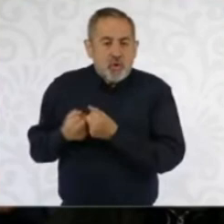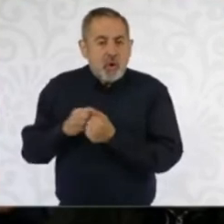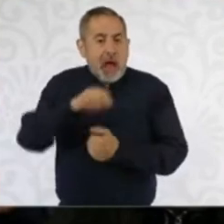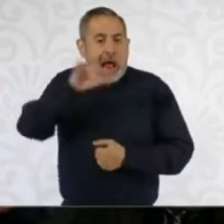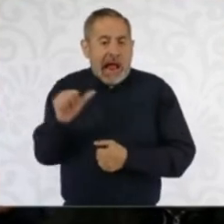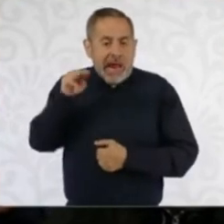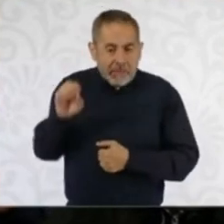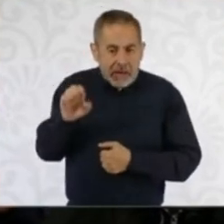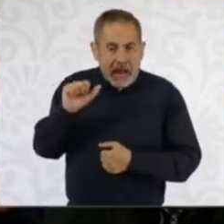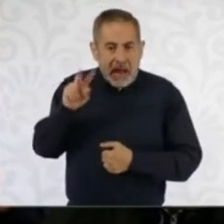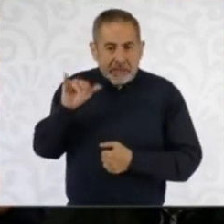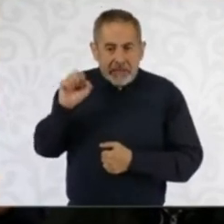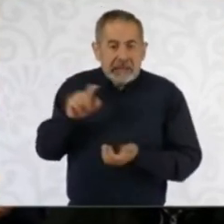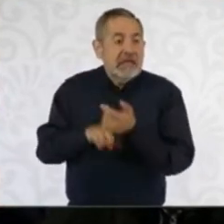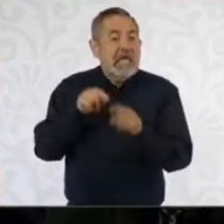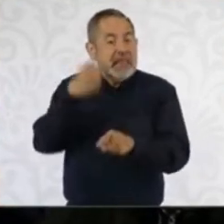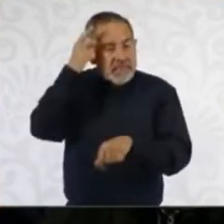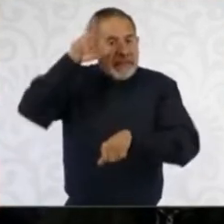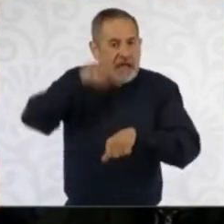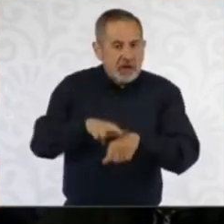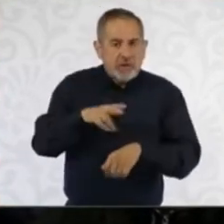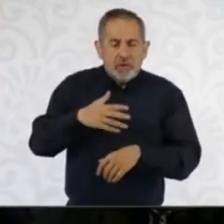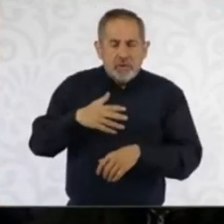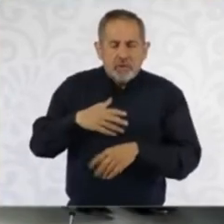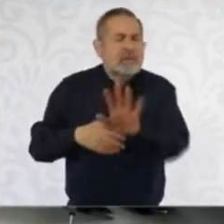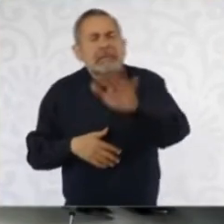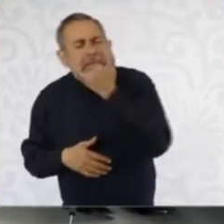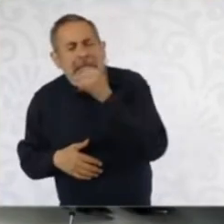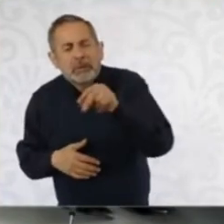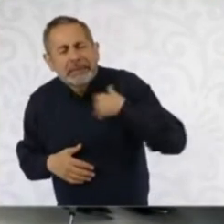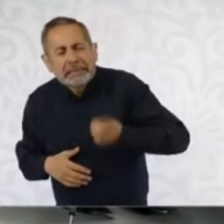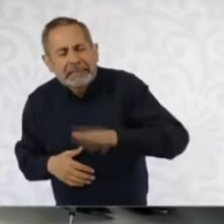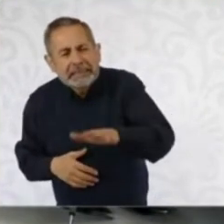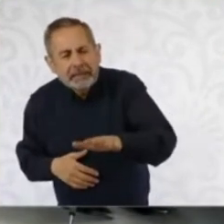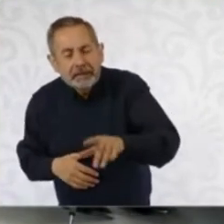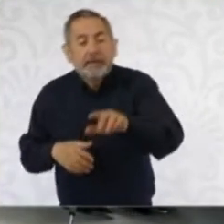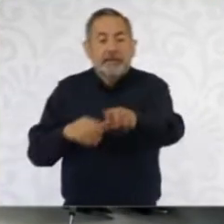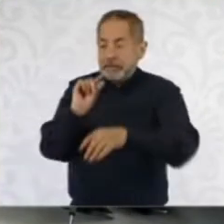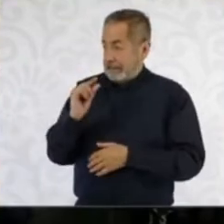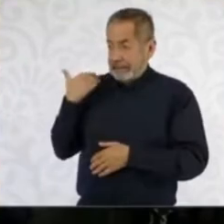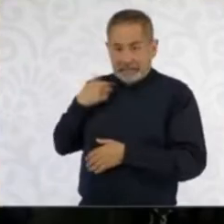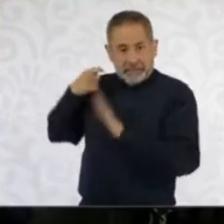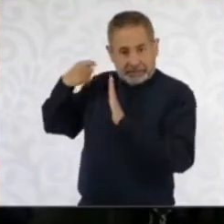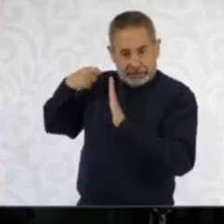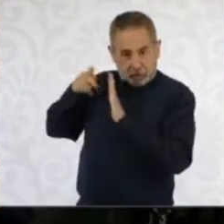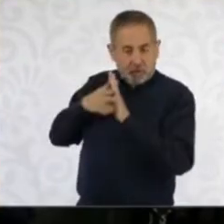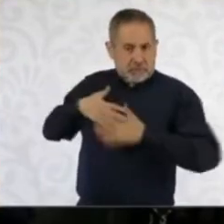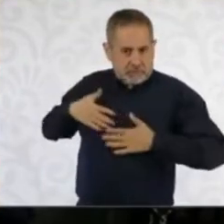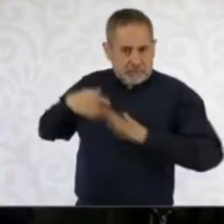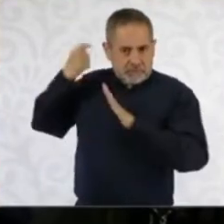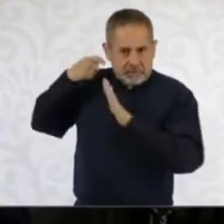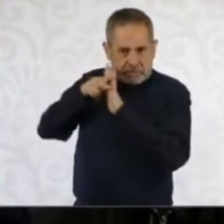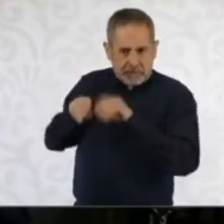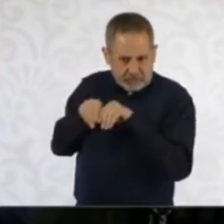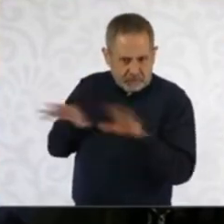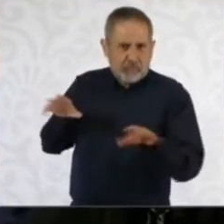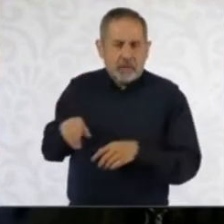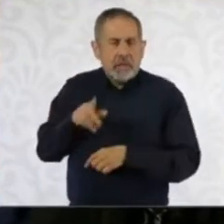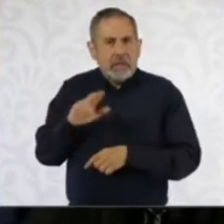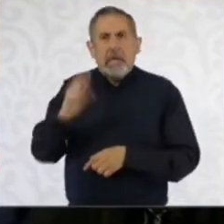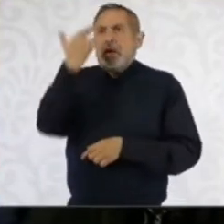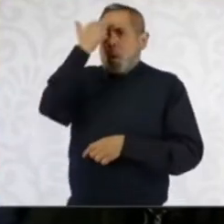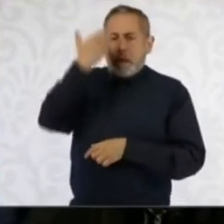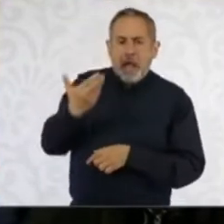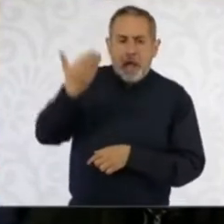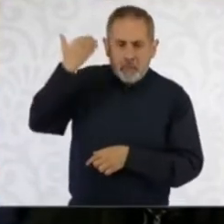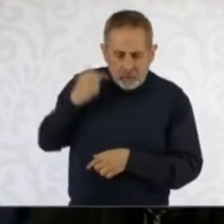Avilés, quien fue director fundador de nuestra revista. ¿Cómo otra vez? Hace unos días publicamos unos videos, una nota, donde recordamos,